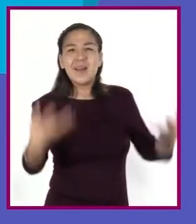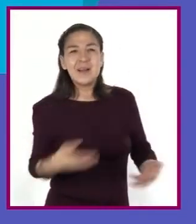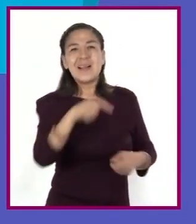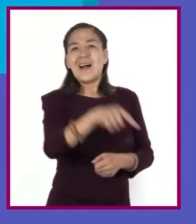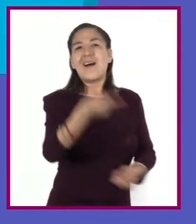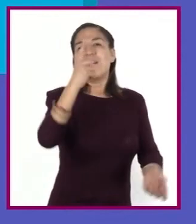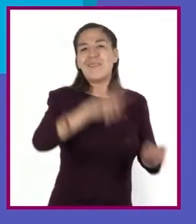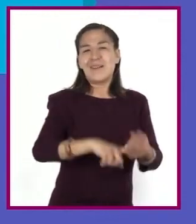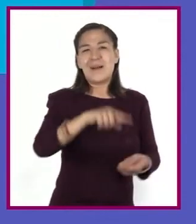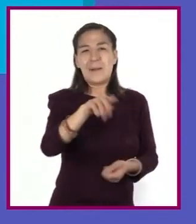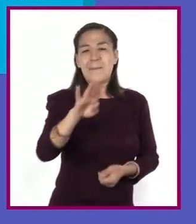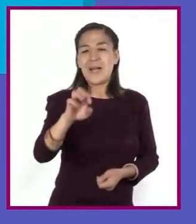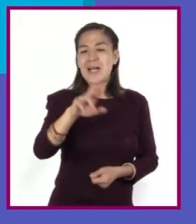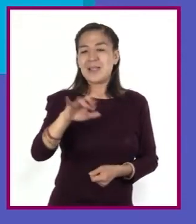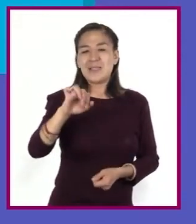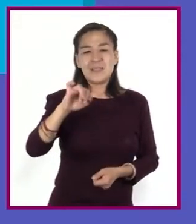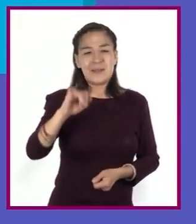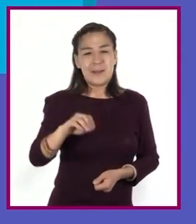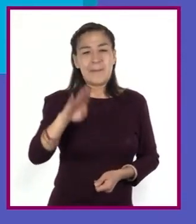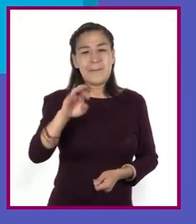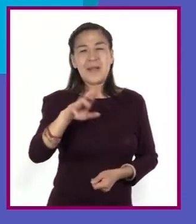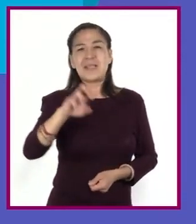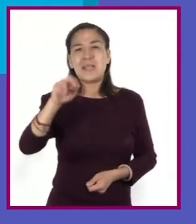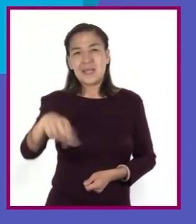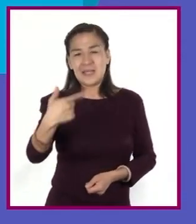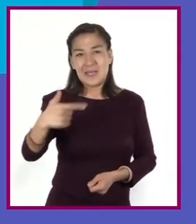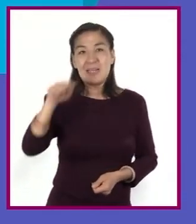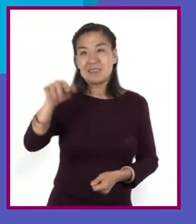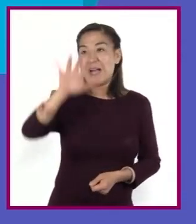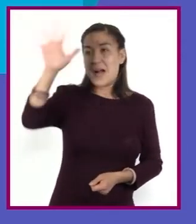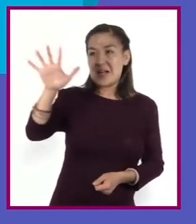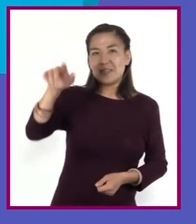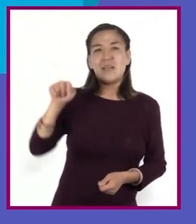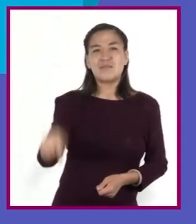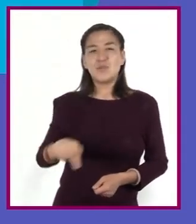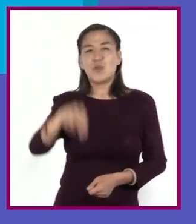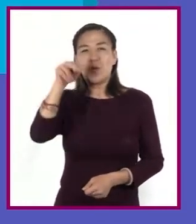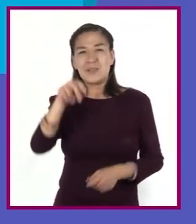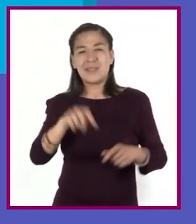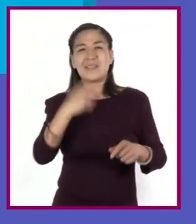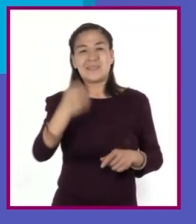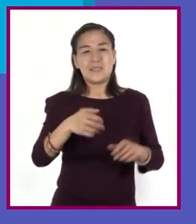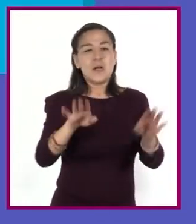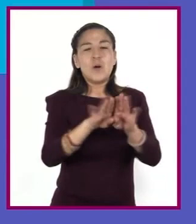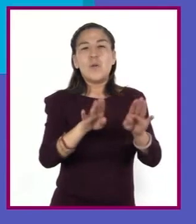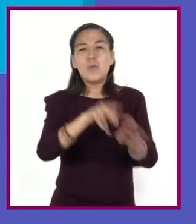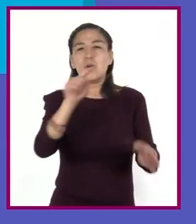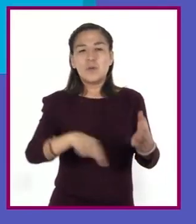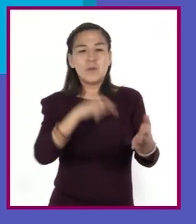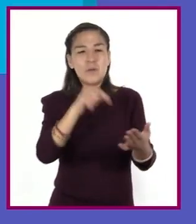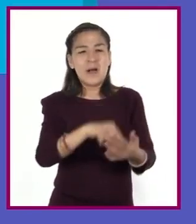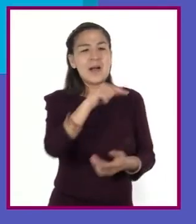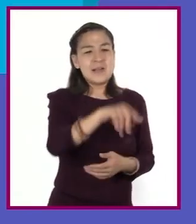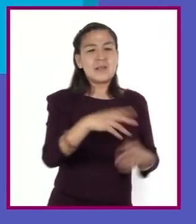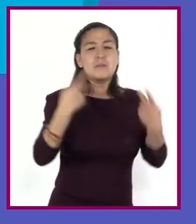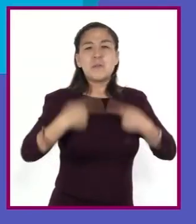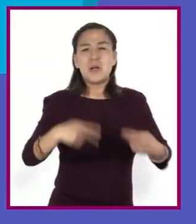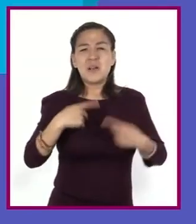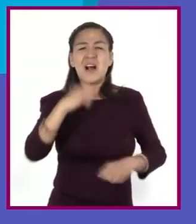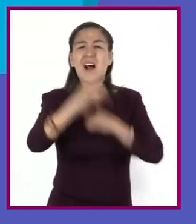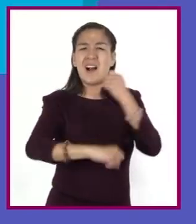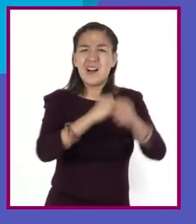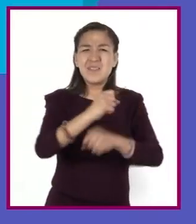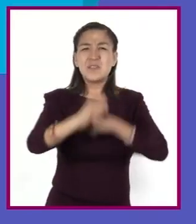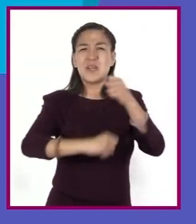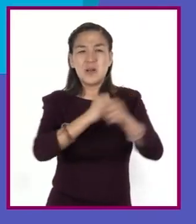en el estrecho de Bering, que separa a Asia de Norteamérica. Durante milenios, los habitantes de América se